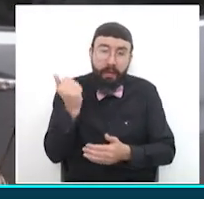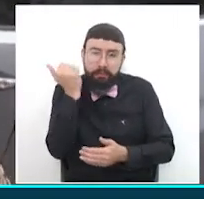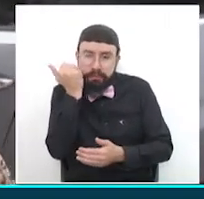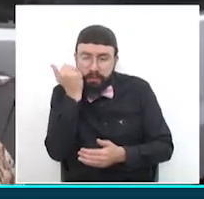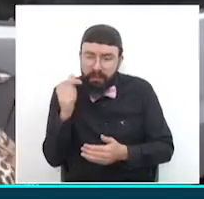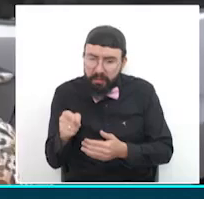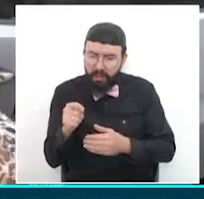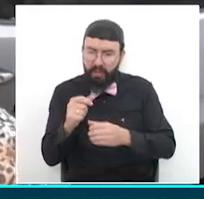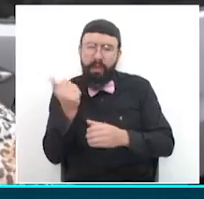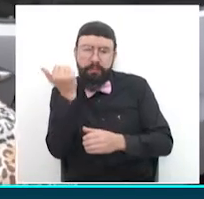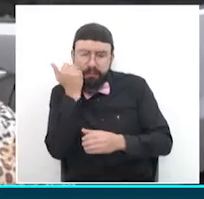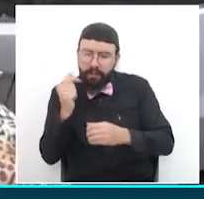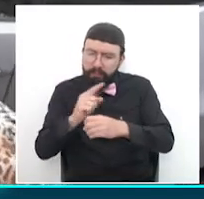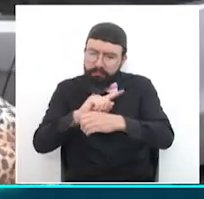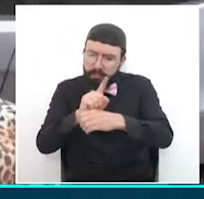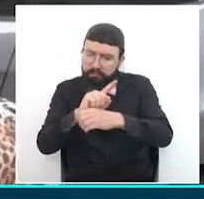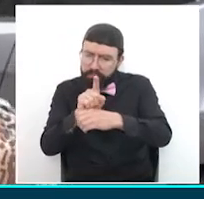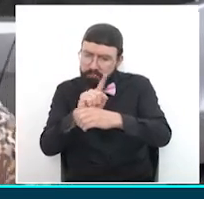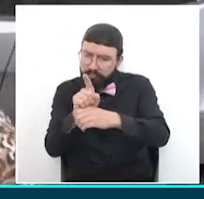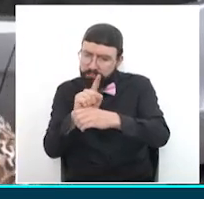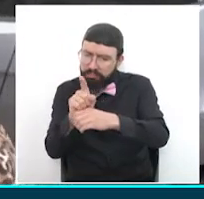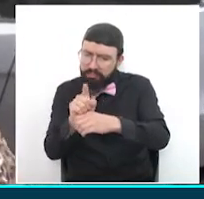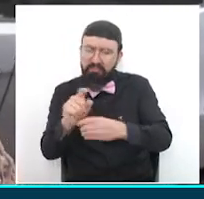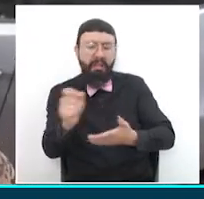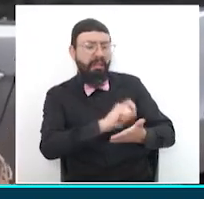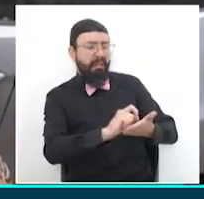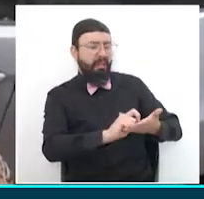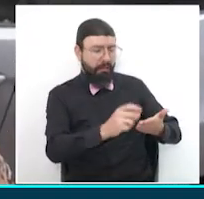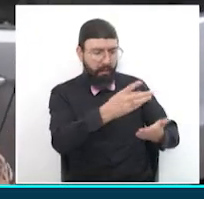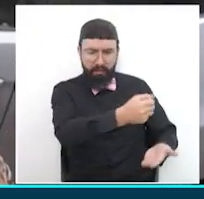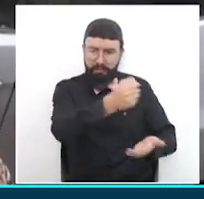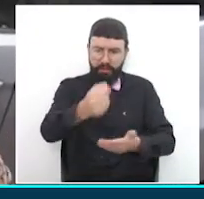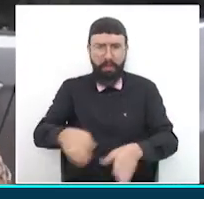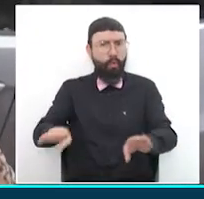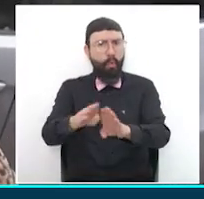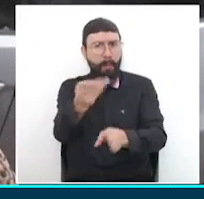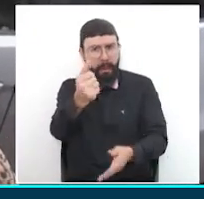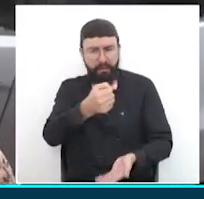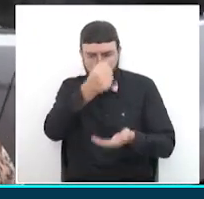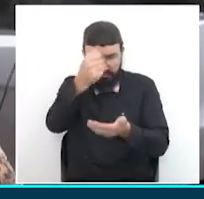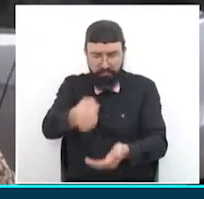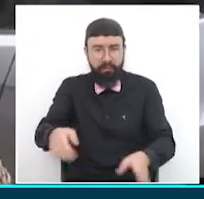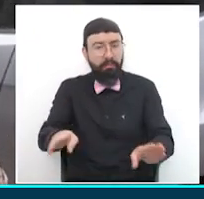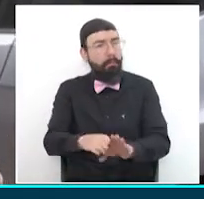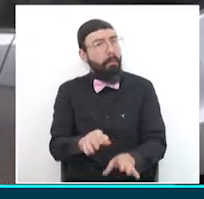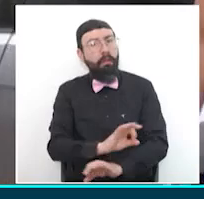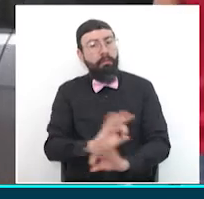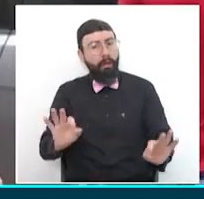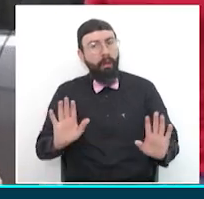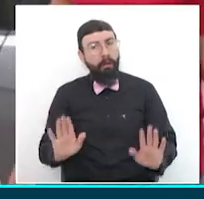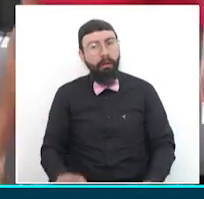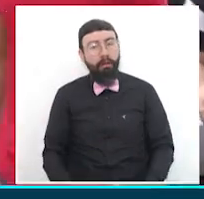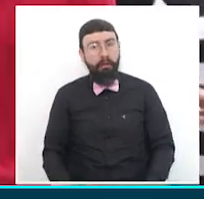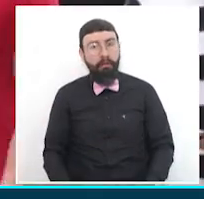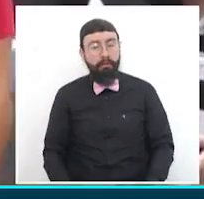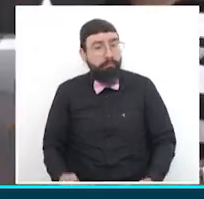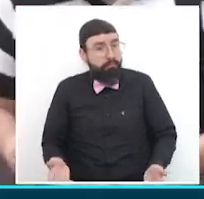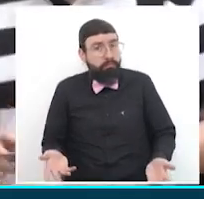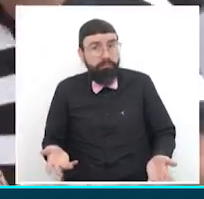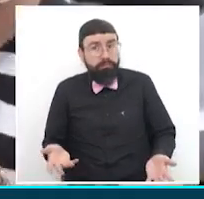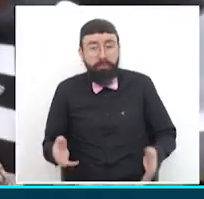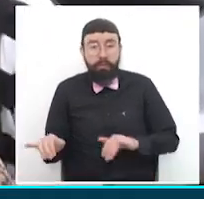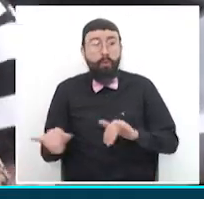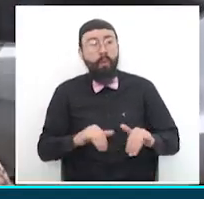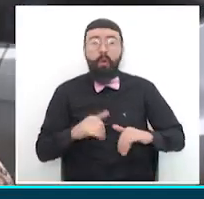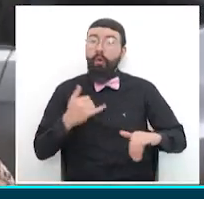no corresponden al precio que cobran. Entonces, eso también como si jugaran